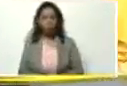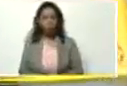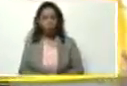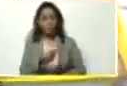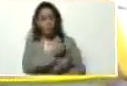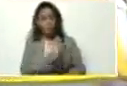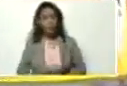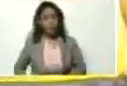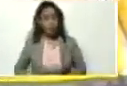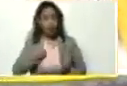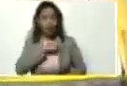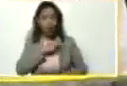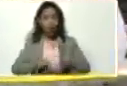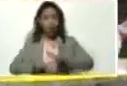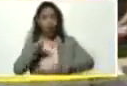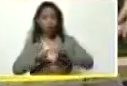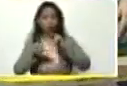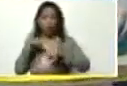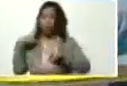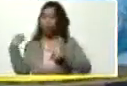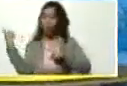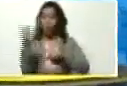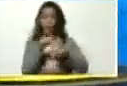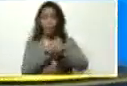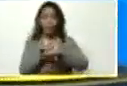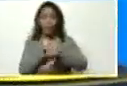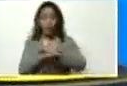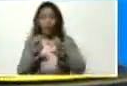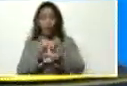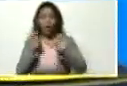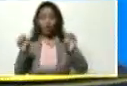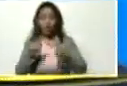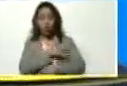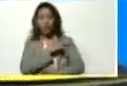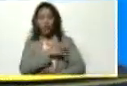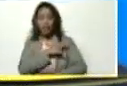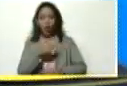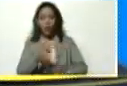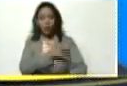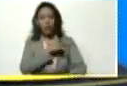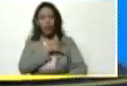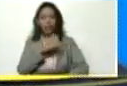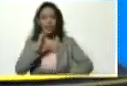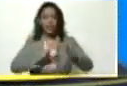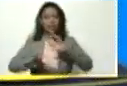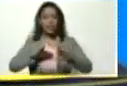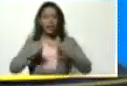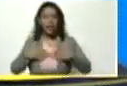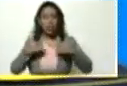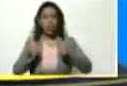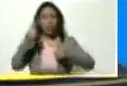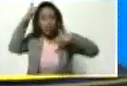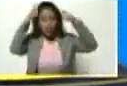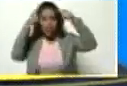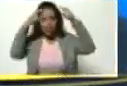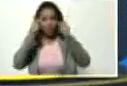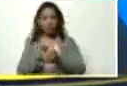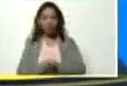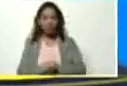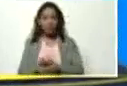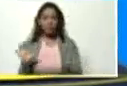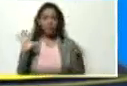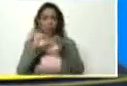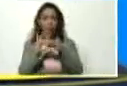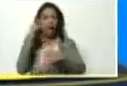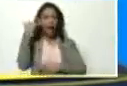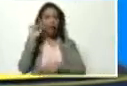Presidente, en construcción colectiva con el Ministerio de Educación Universitaria, con la Universidad de las Ciencias para la Salud, Hugo Chávez Frías, tenemos